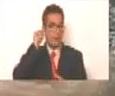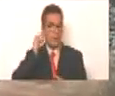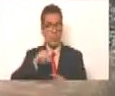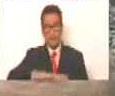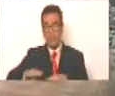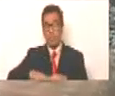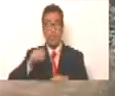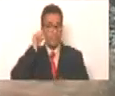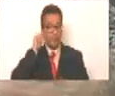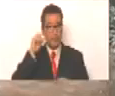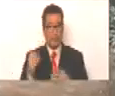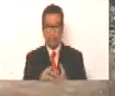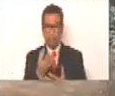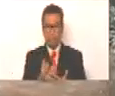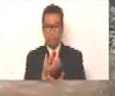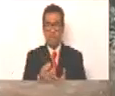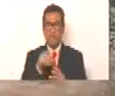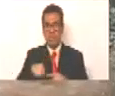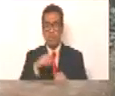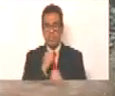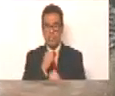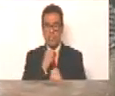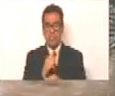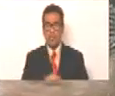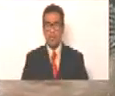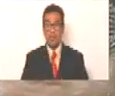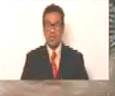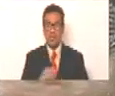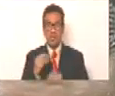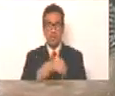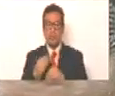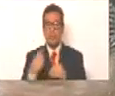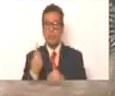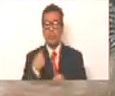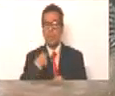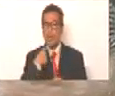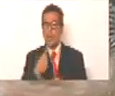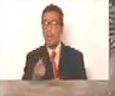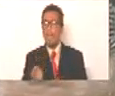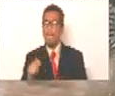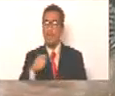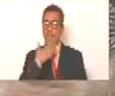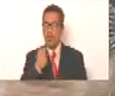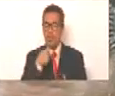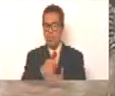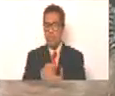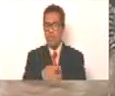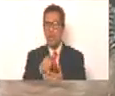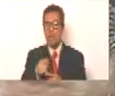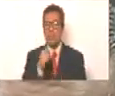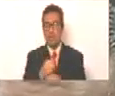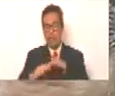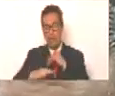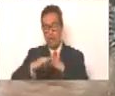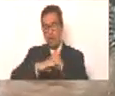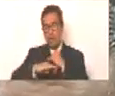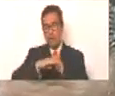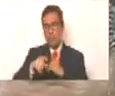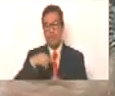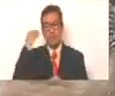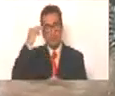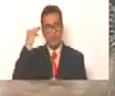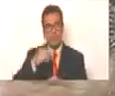incineradas dentro de su lugar de trabajo, por el simple hecho de exigir mejoras de sus condiciones laborales e igualdad de derechos. Considerando que